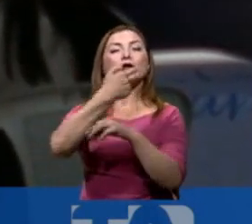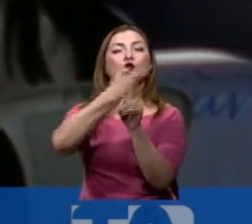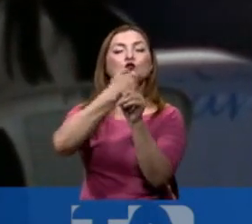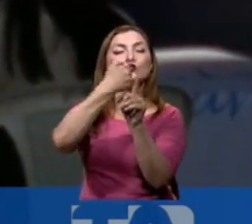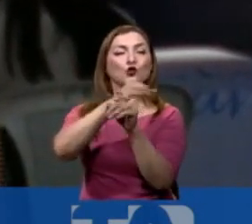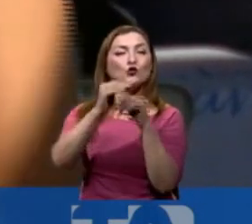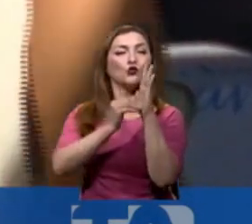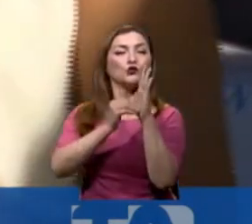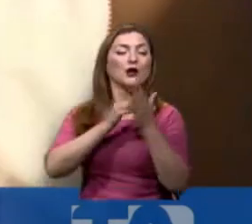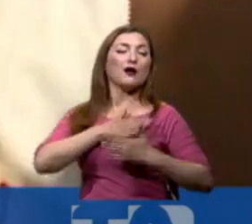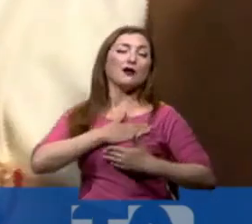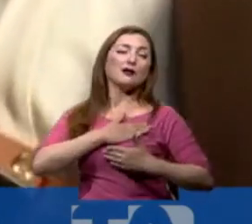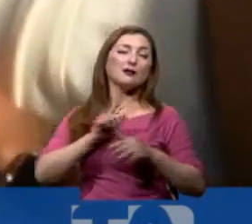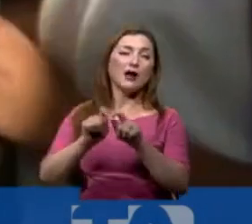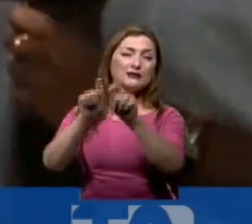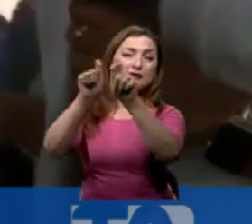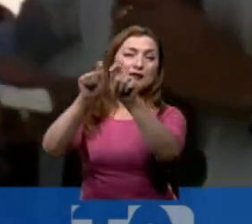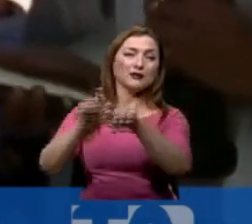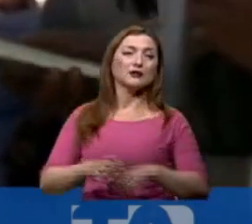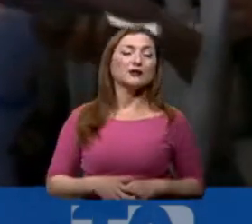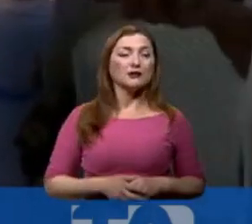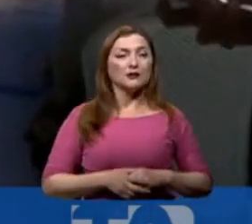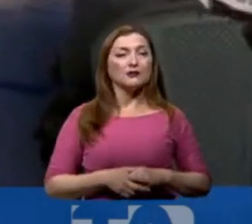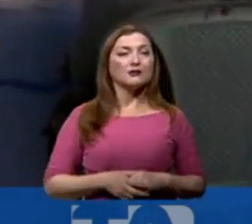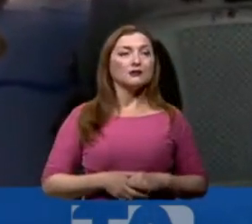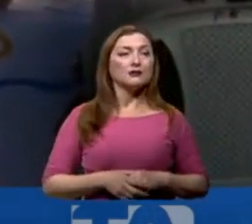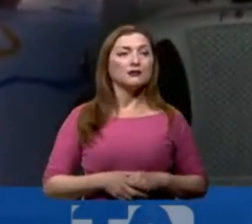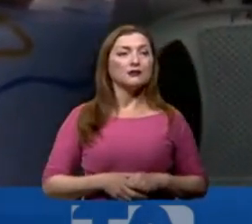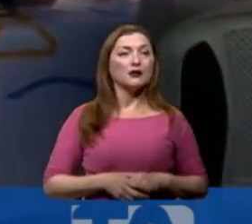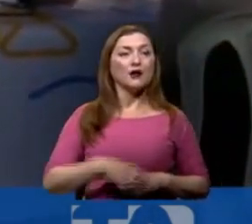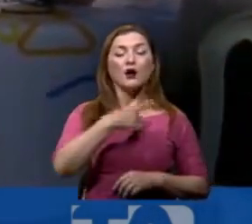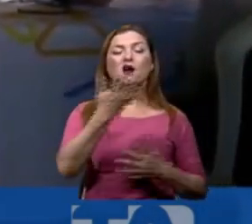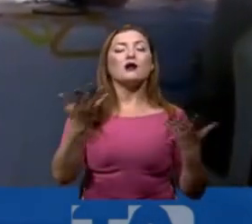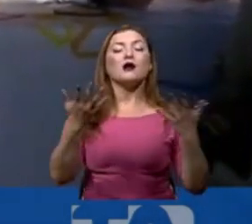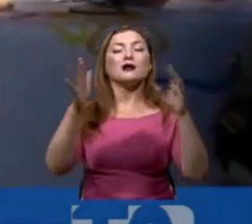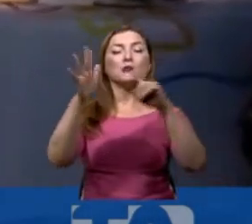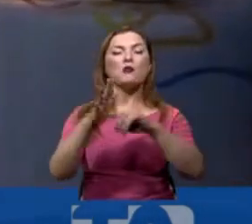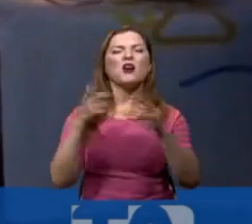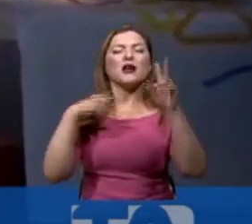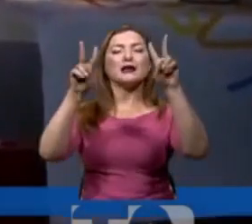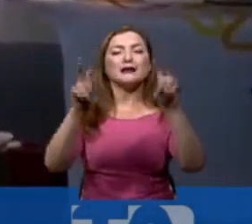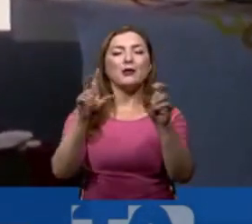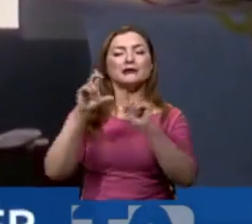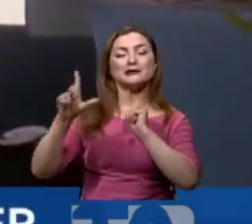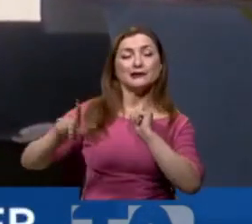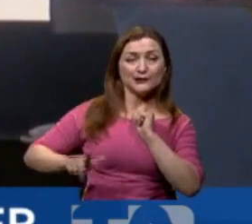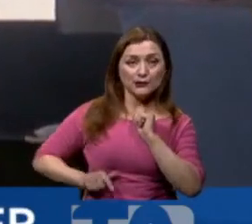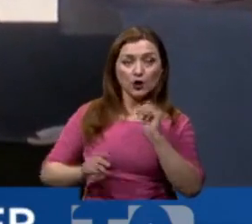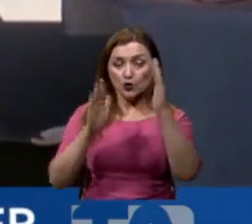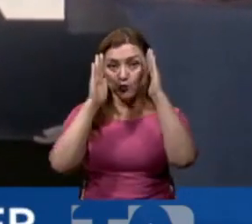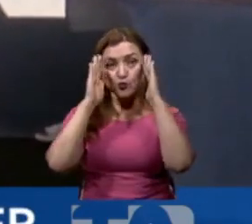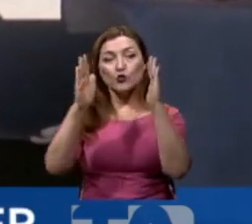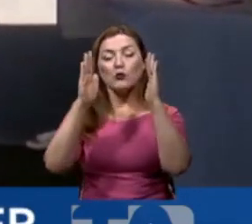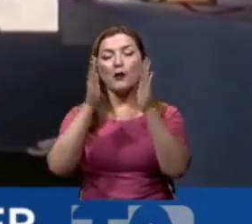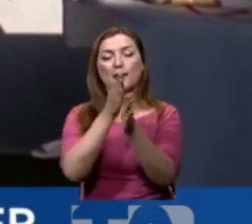contra el Cáncer de Mama. Ustedes pueden ver, esta es una feria de salud que está dirigida para mujeres y hay distintas especialidades. Para que nos cuente más sobre